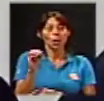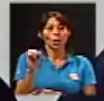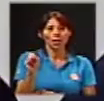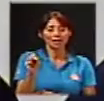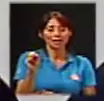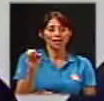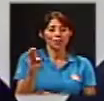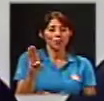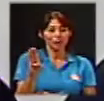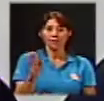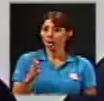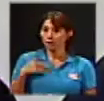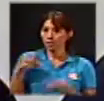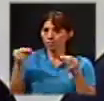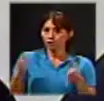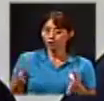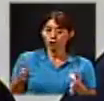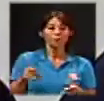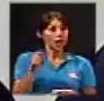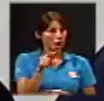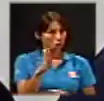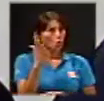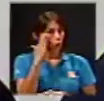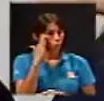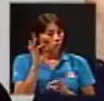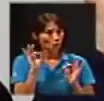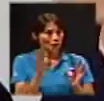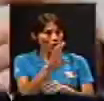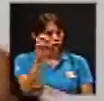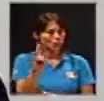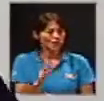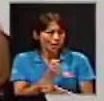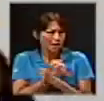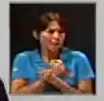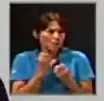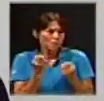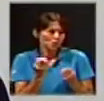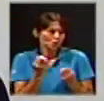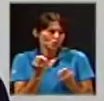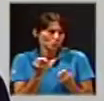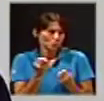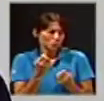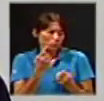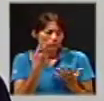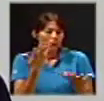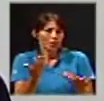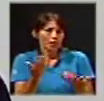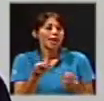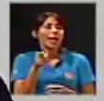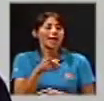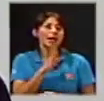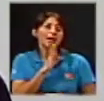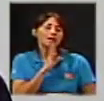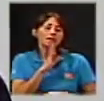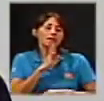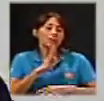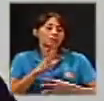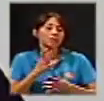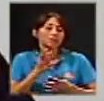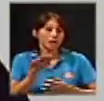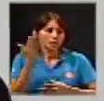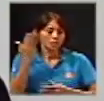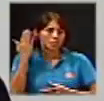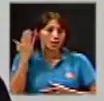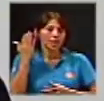y conoce muy bien a Costa Rica y la quiere mucho por razones que no vienen al caso, hablaba un poco de que